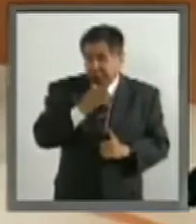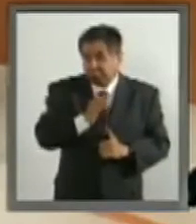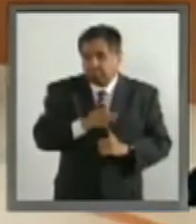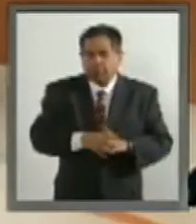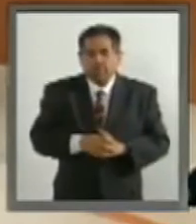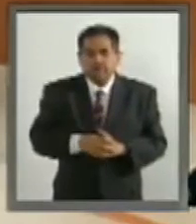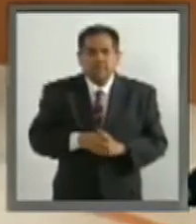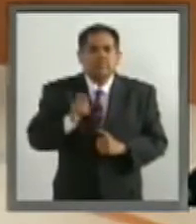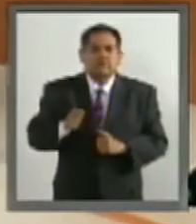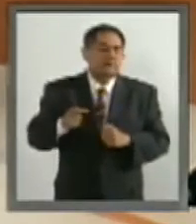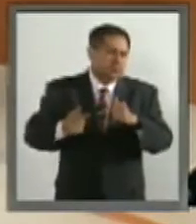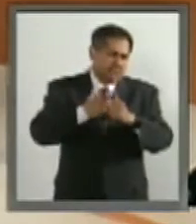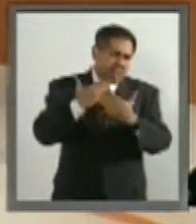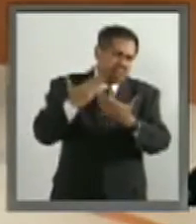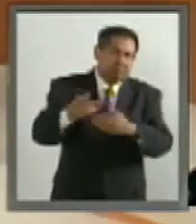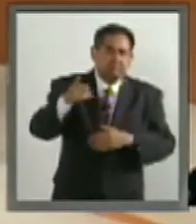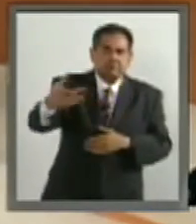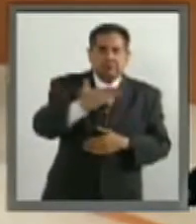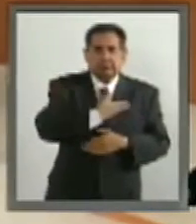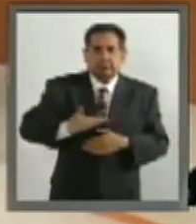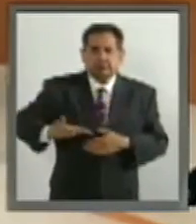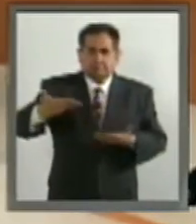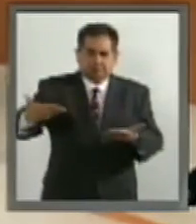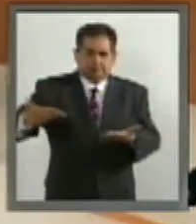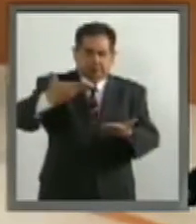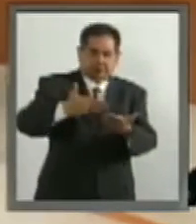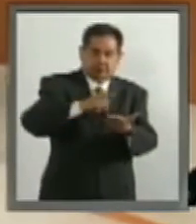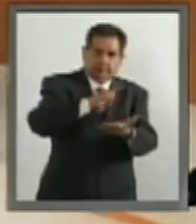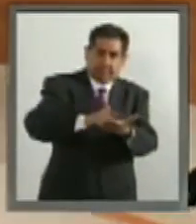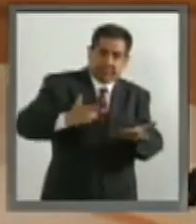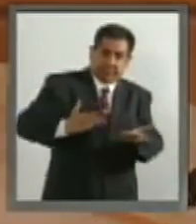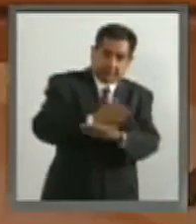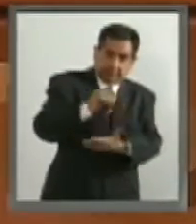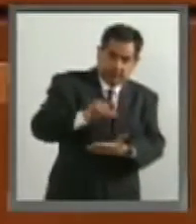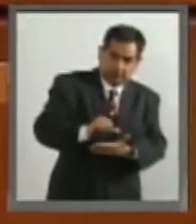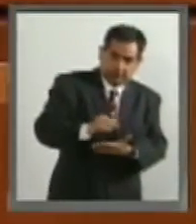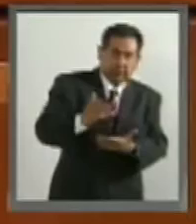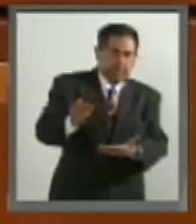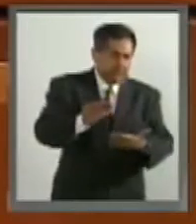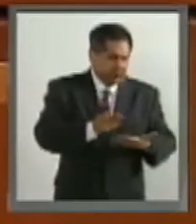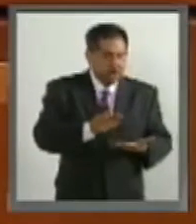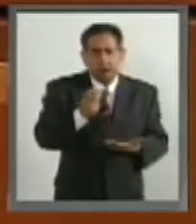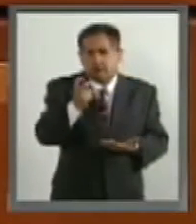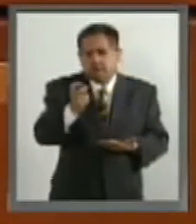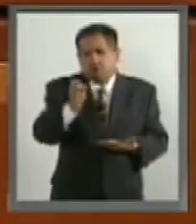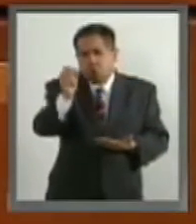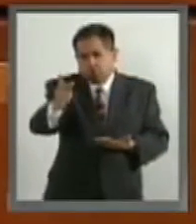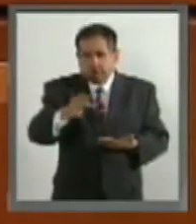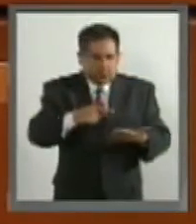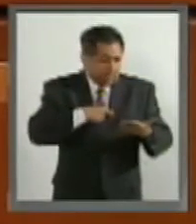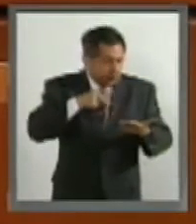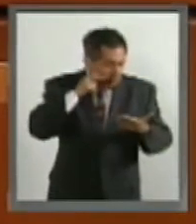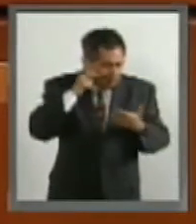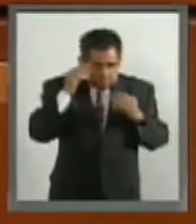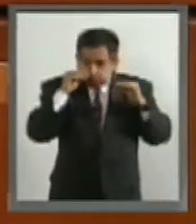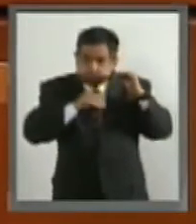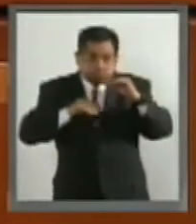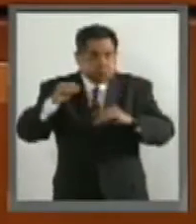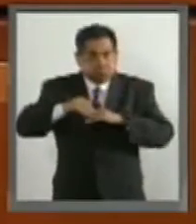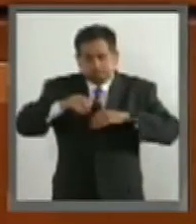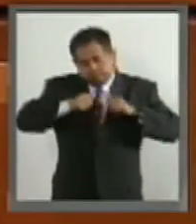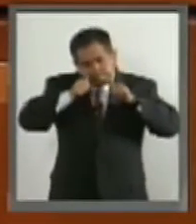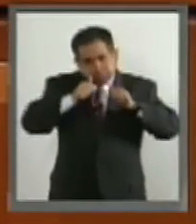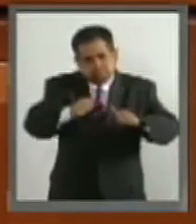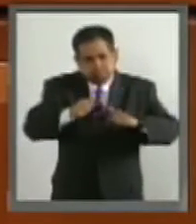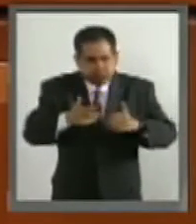el Ejecutivo haya presentado una iniciativa preferente que nos obliga a concretar, a atender